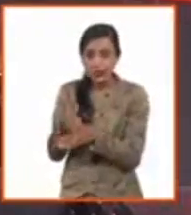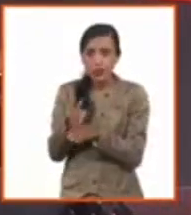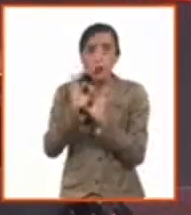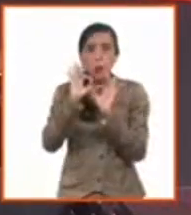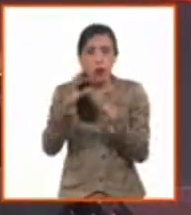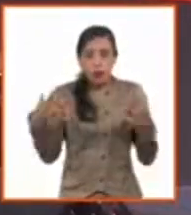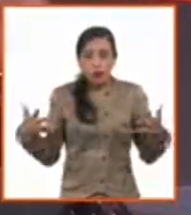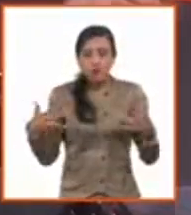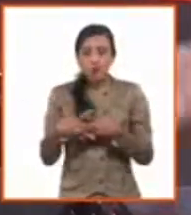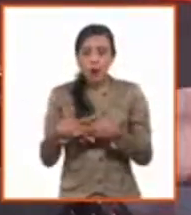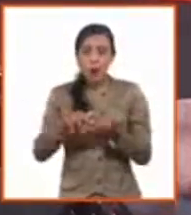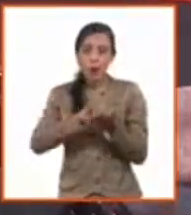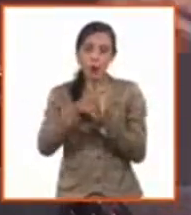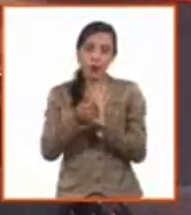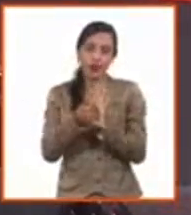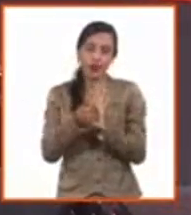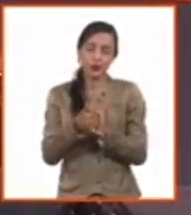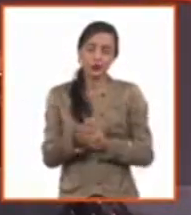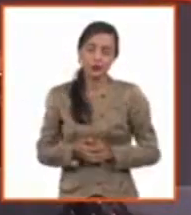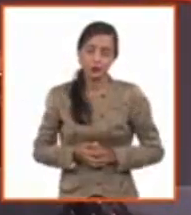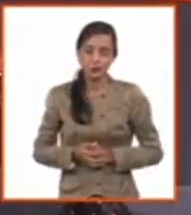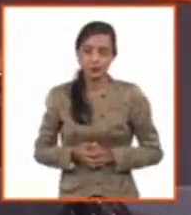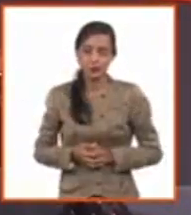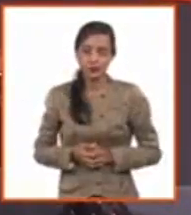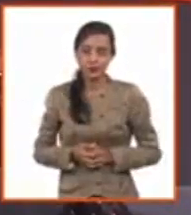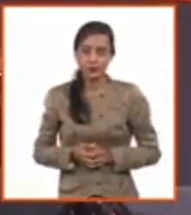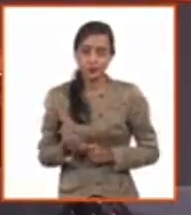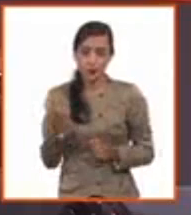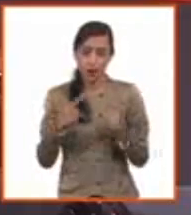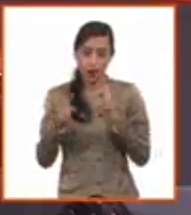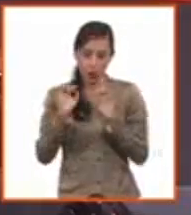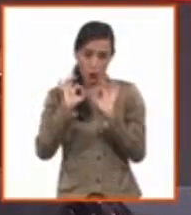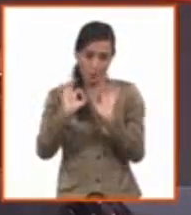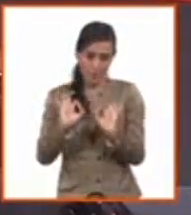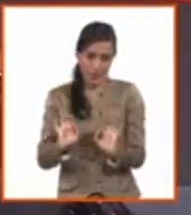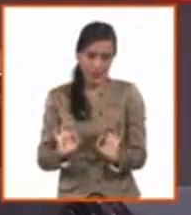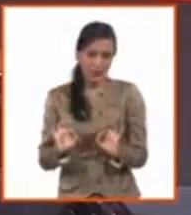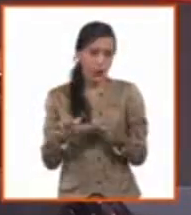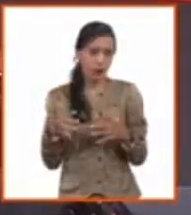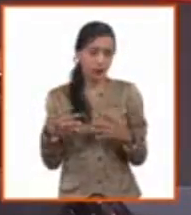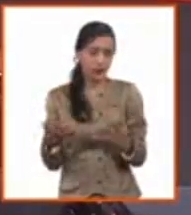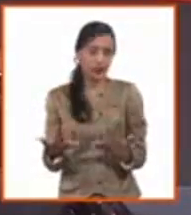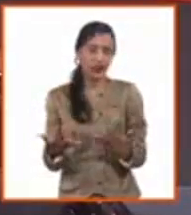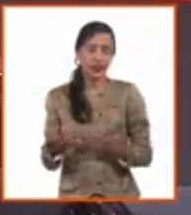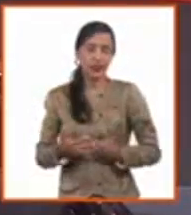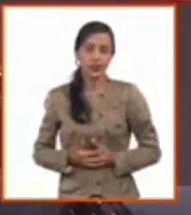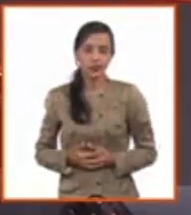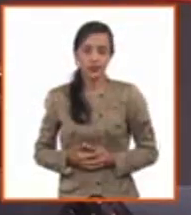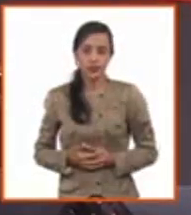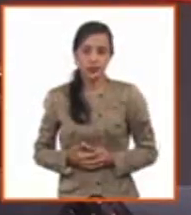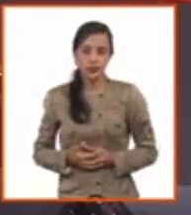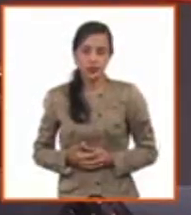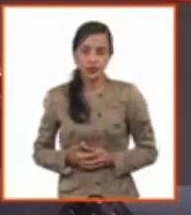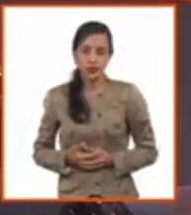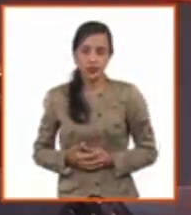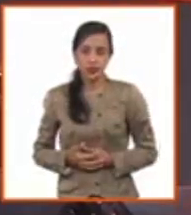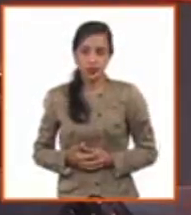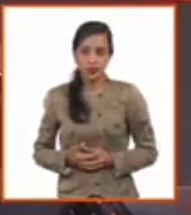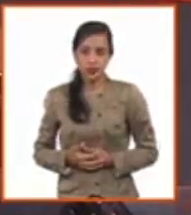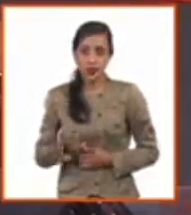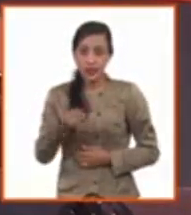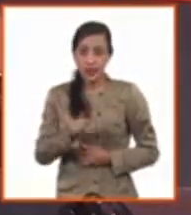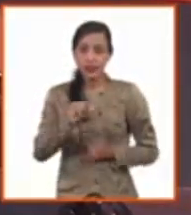para un mismo resultado hay un destaque específico de este tema